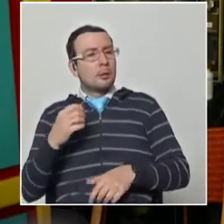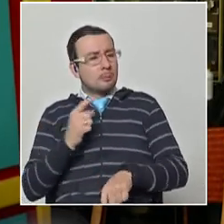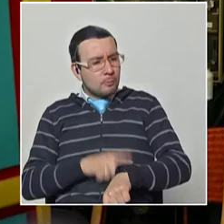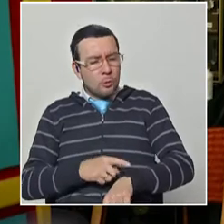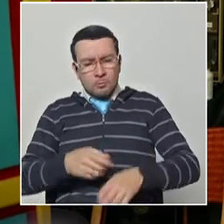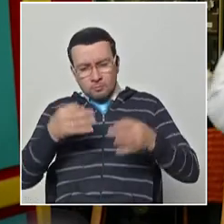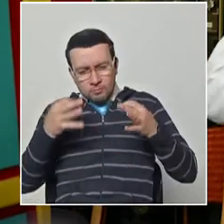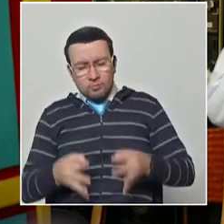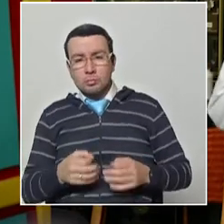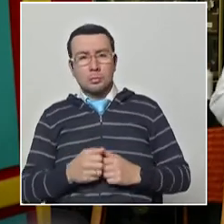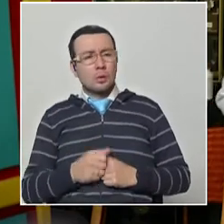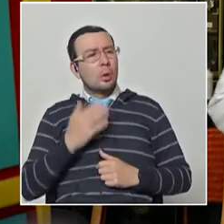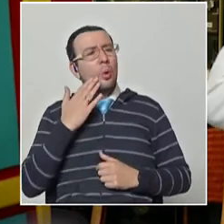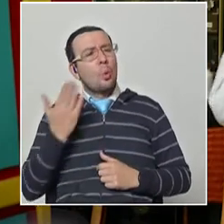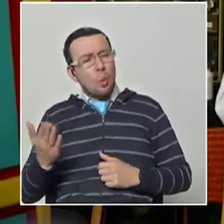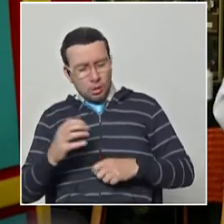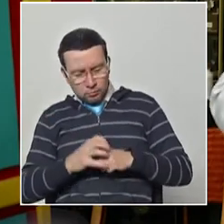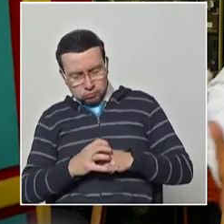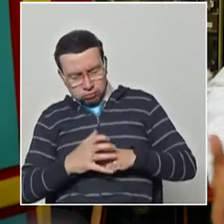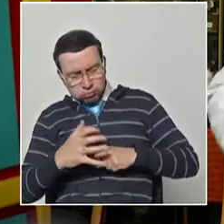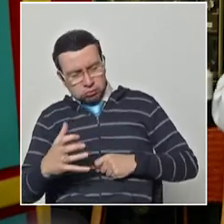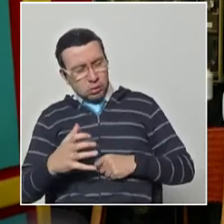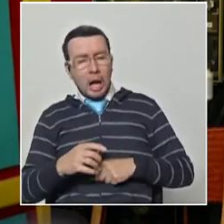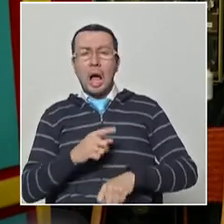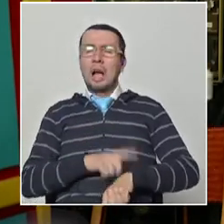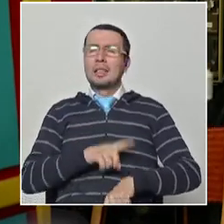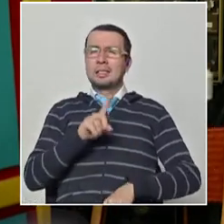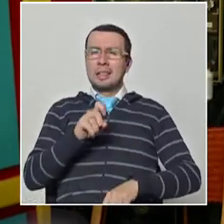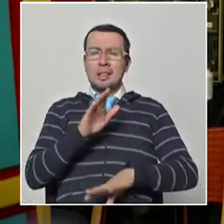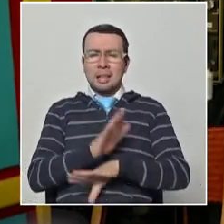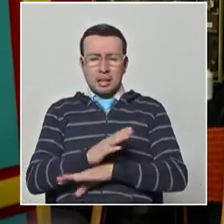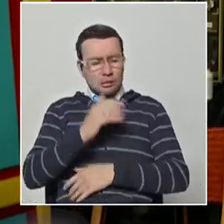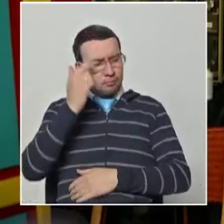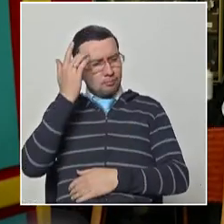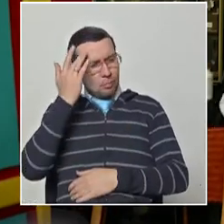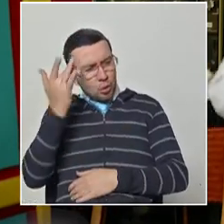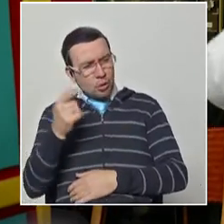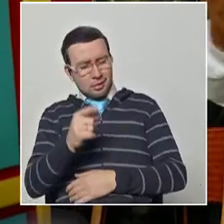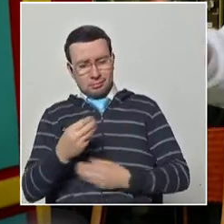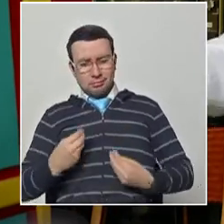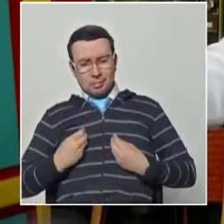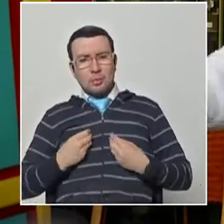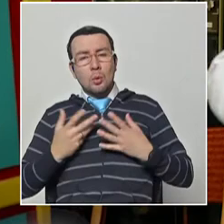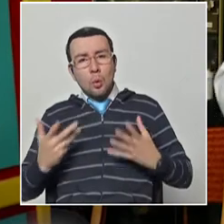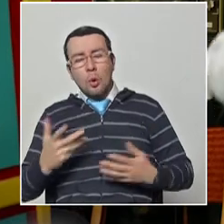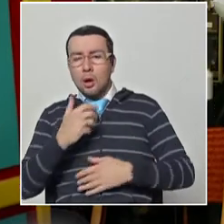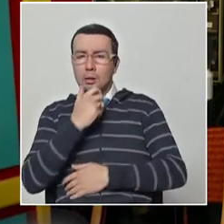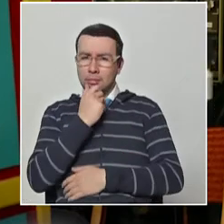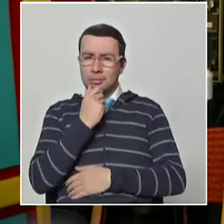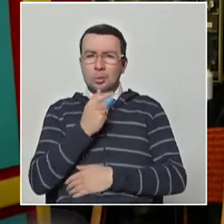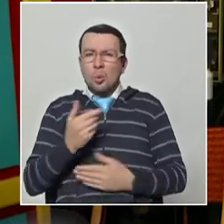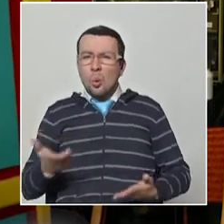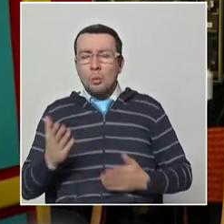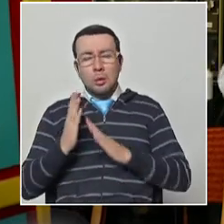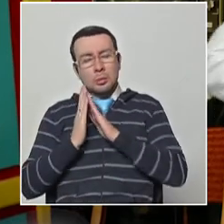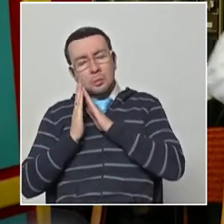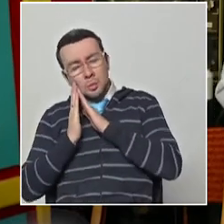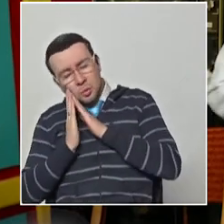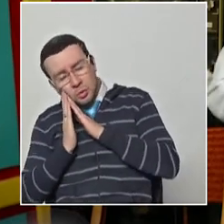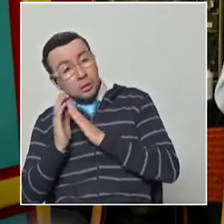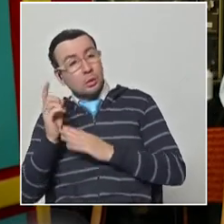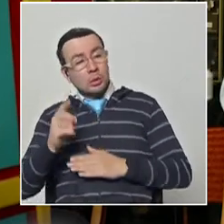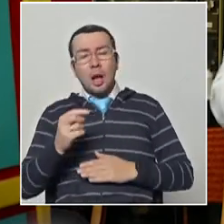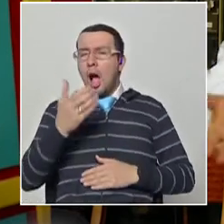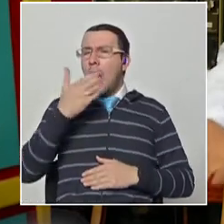cada cuanto le viene esa inflamación seis de la tarde porque como viven las personas en cómo duermen en qué temperatura se